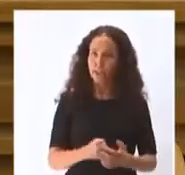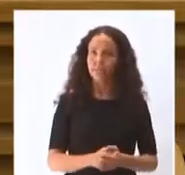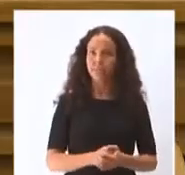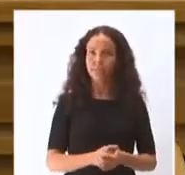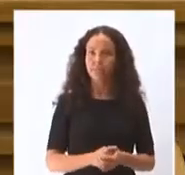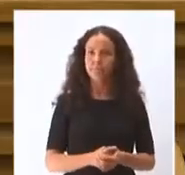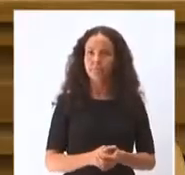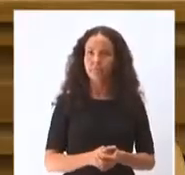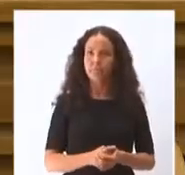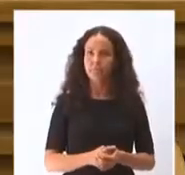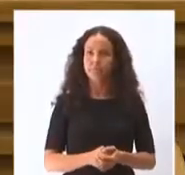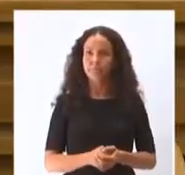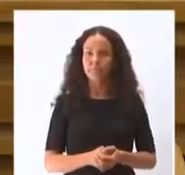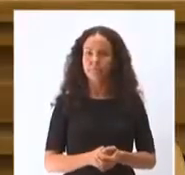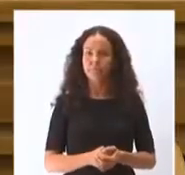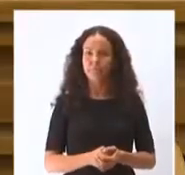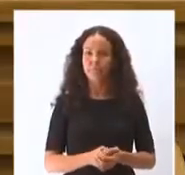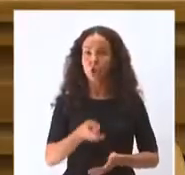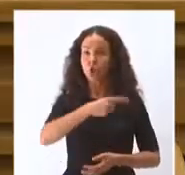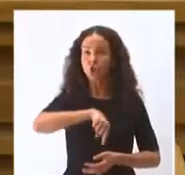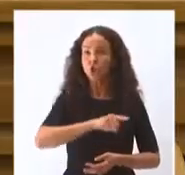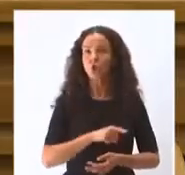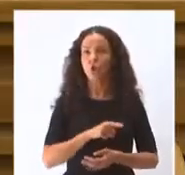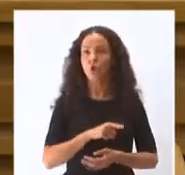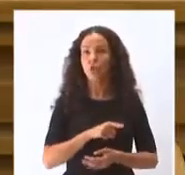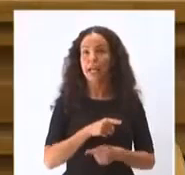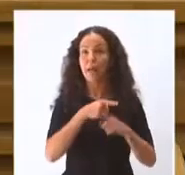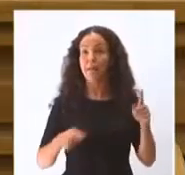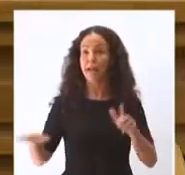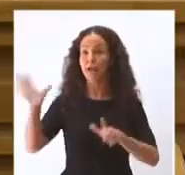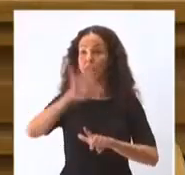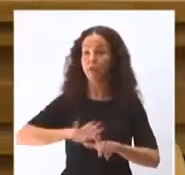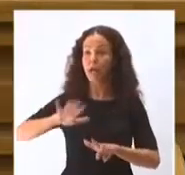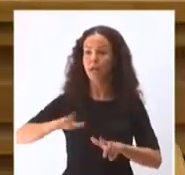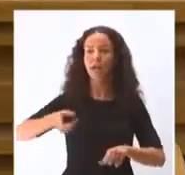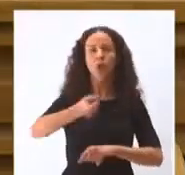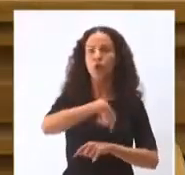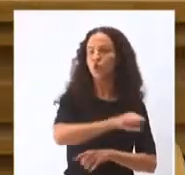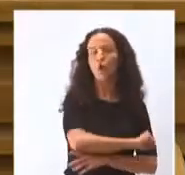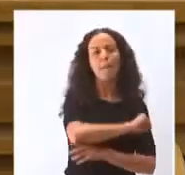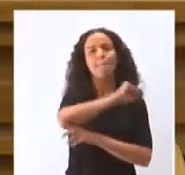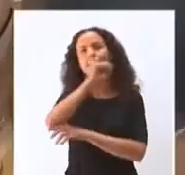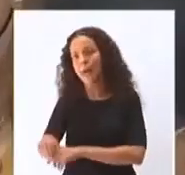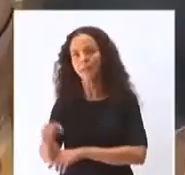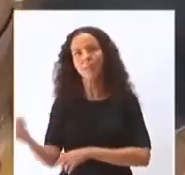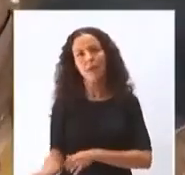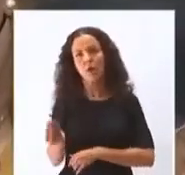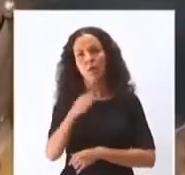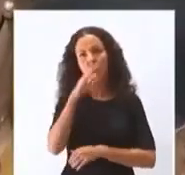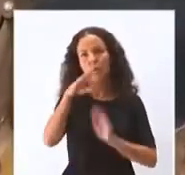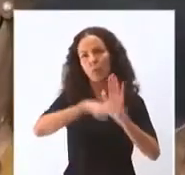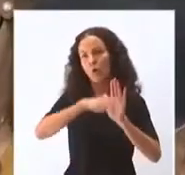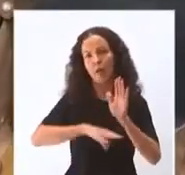terminar vamos a terminar siempre por encima de la media nacional con las inversiones que tenemos previsto y con los programas que tenemos